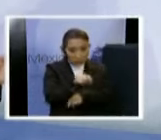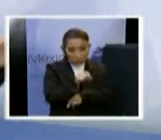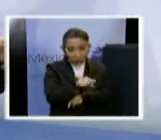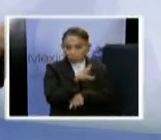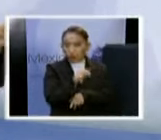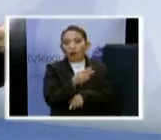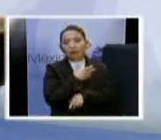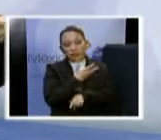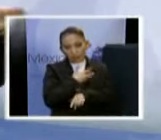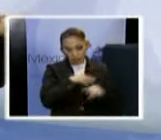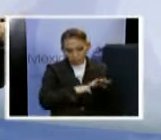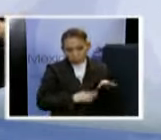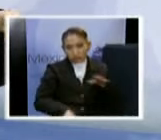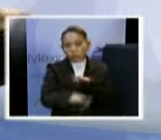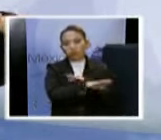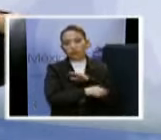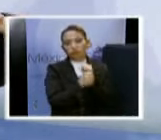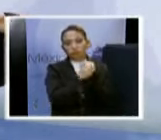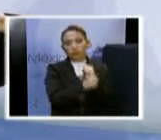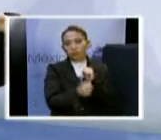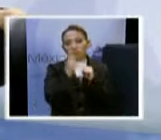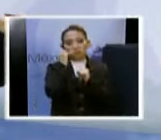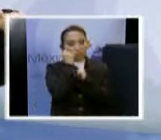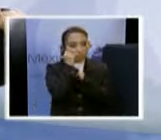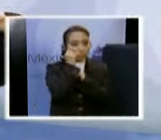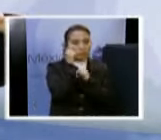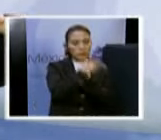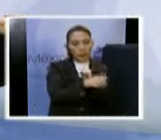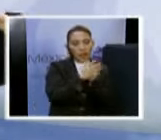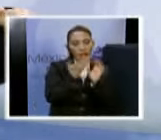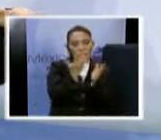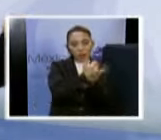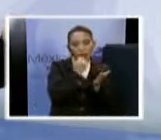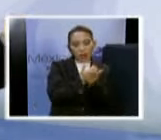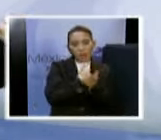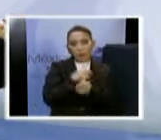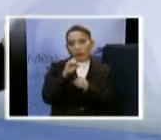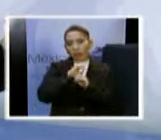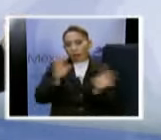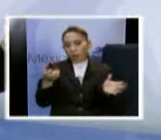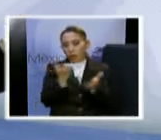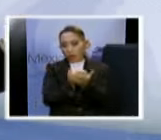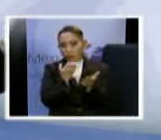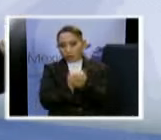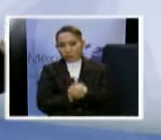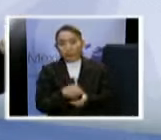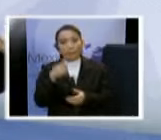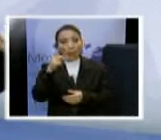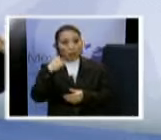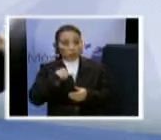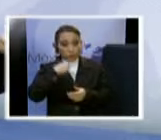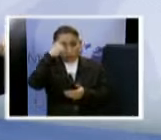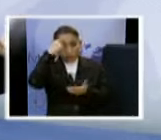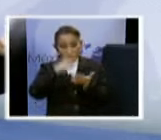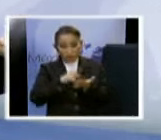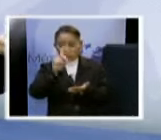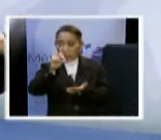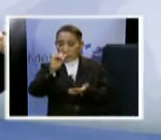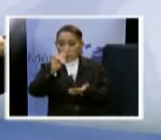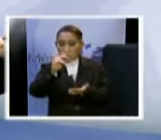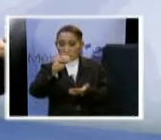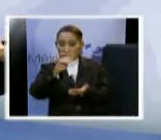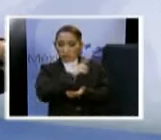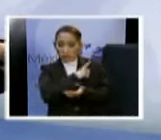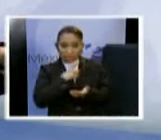aunque tenemos una estructura muy sólida a partir de lo ya logrado y desde luego lo económico. Pero yo creo que la diplomacia tiene que